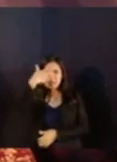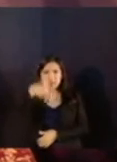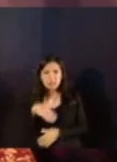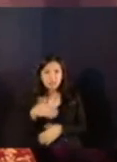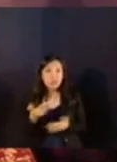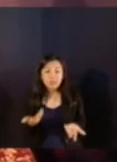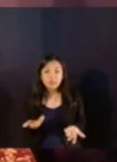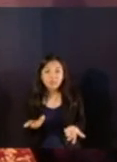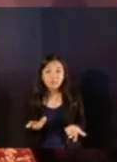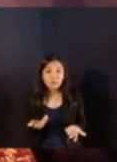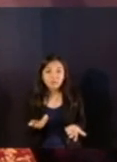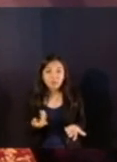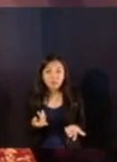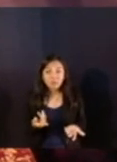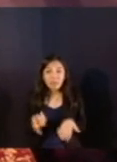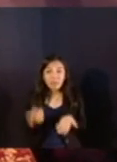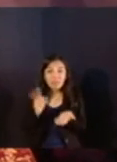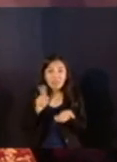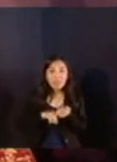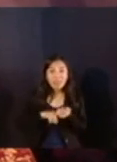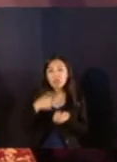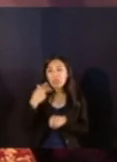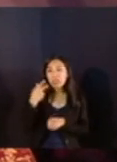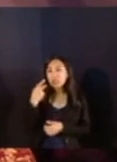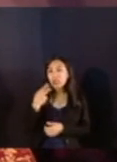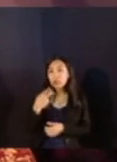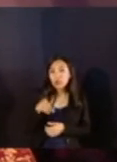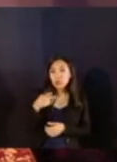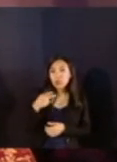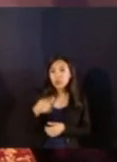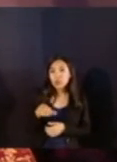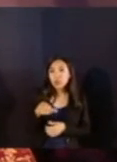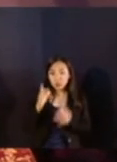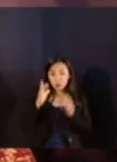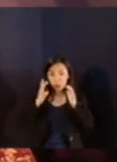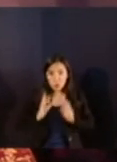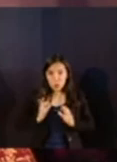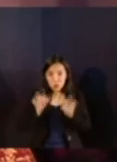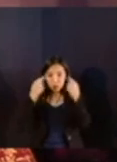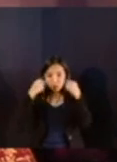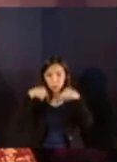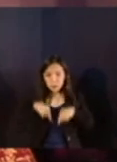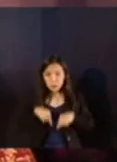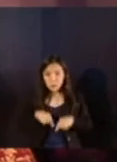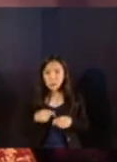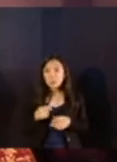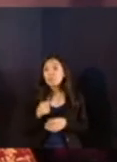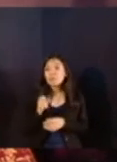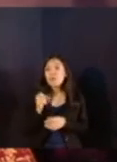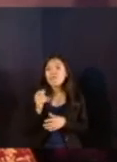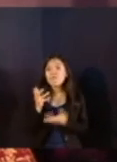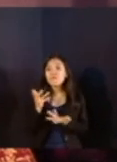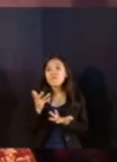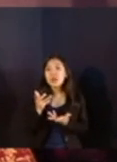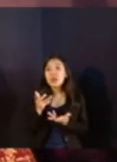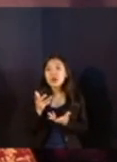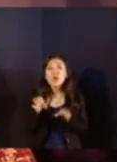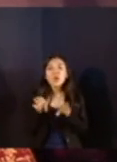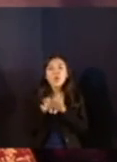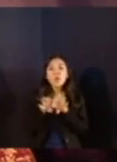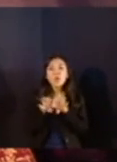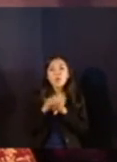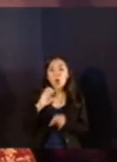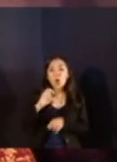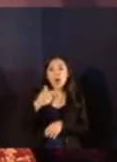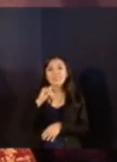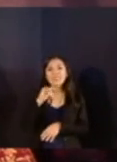tener dentro de sus organismos, dentro de sus cuerpos, aditamentos tecnológicos, chips, como